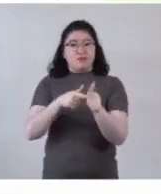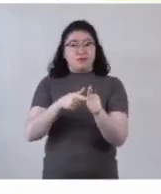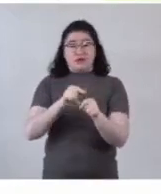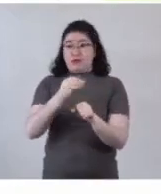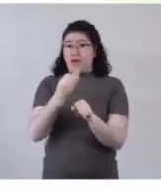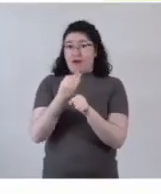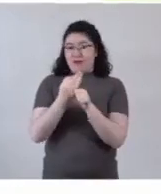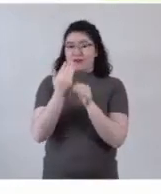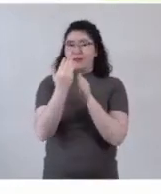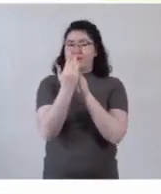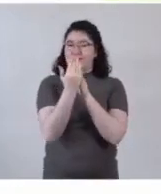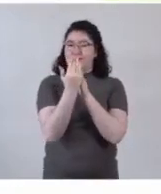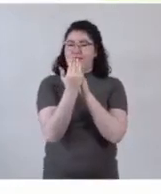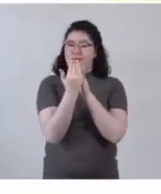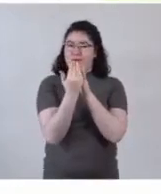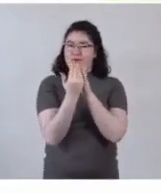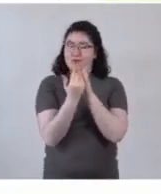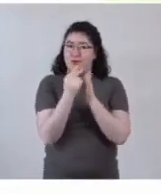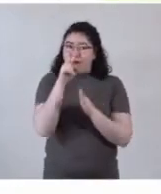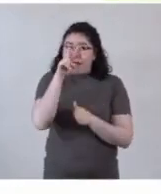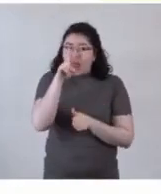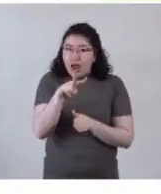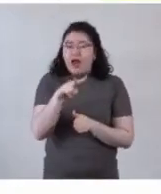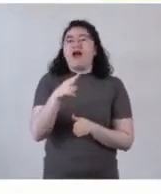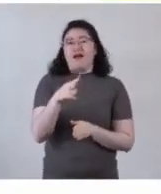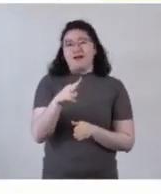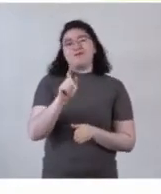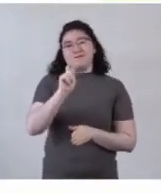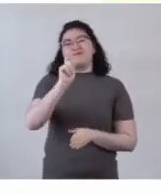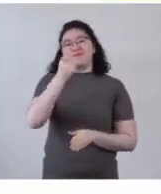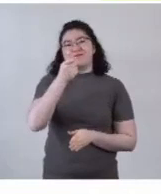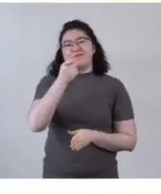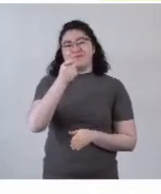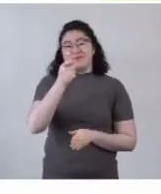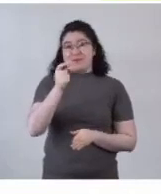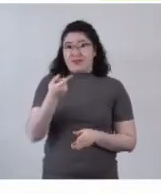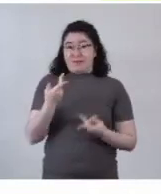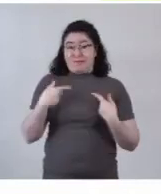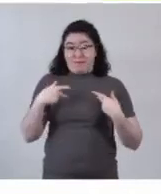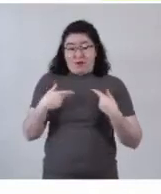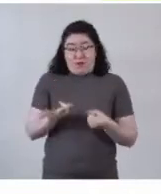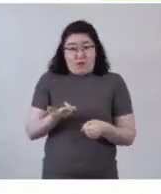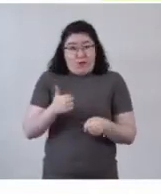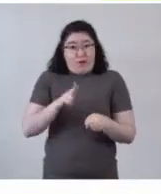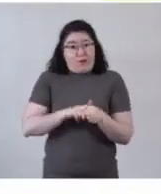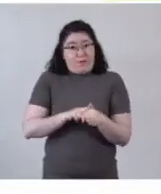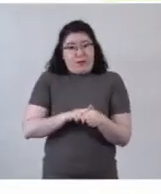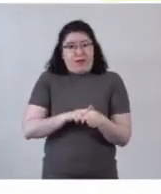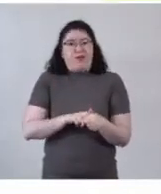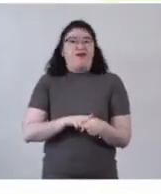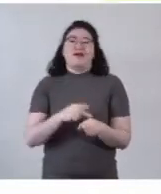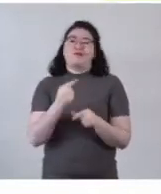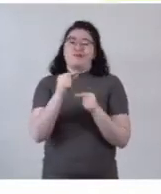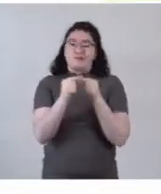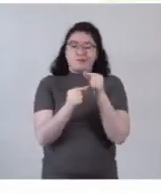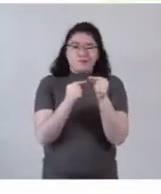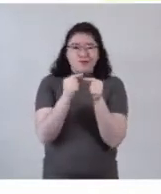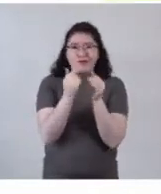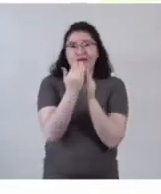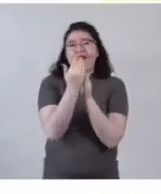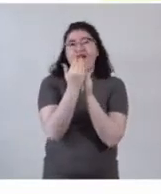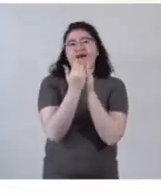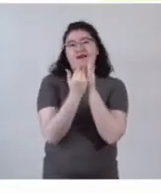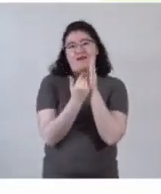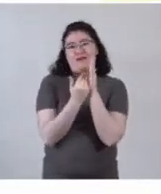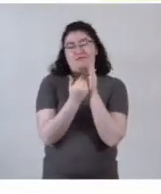que verdaderamente se están disminuyendo el número de hospitalizaciones. Siempre puede haber un